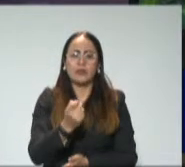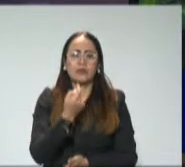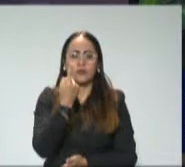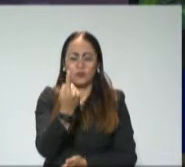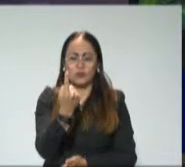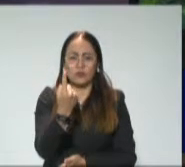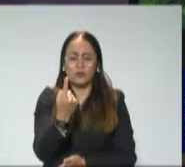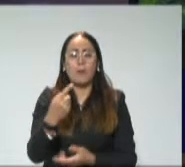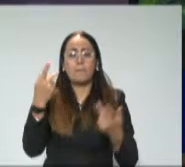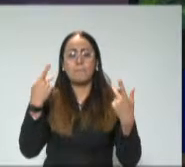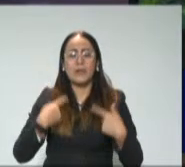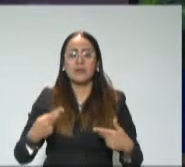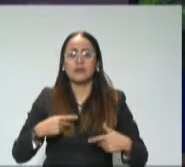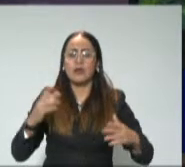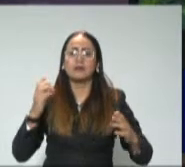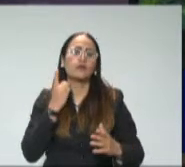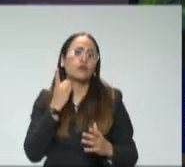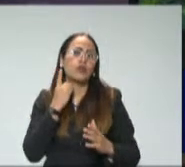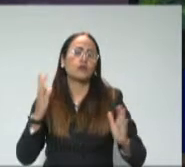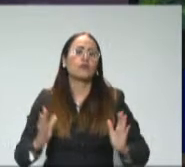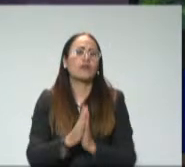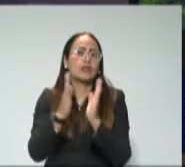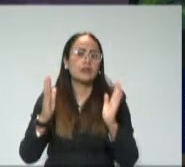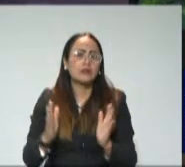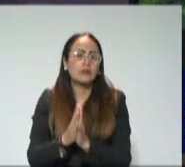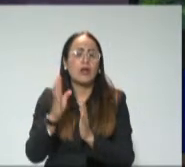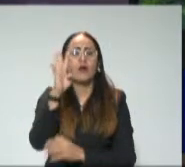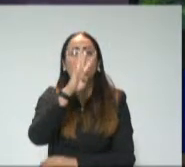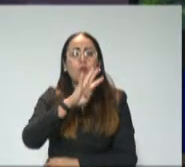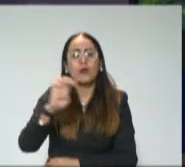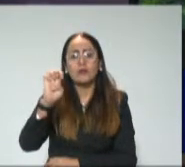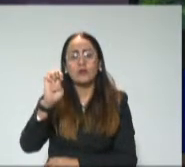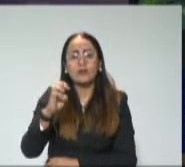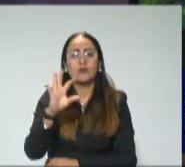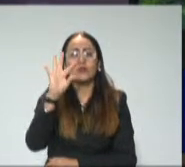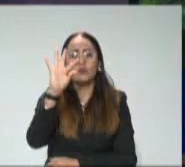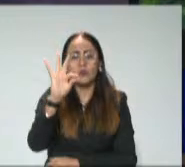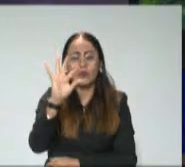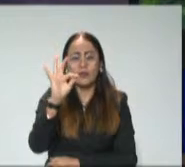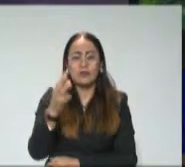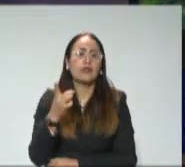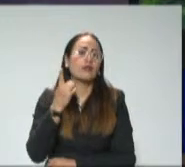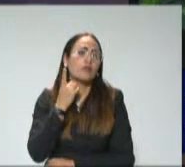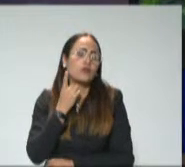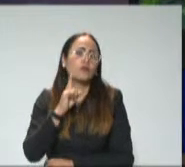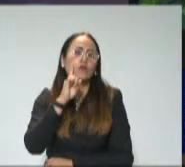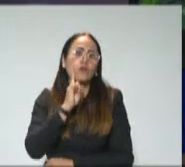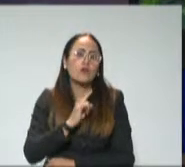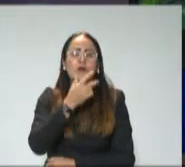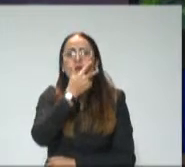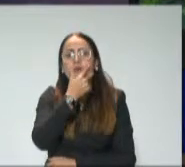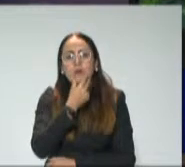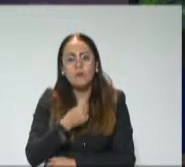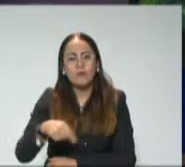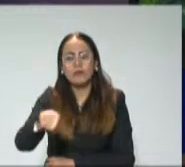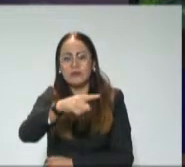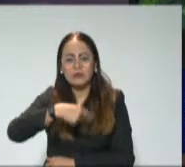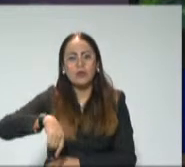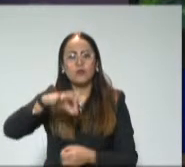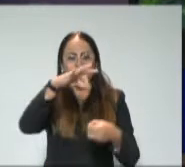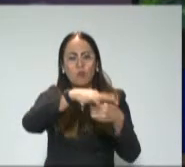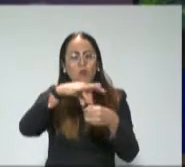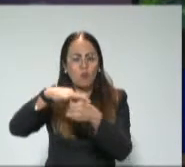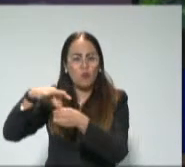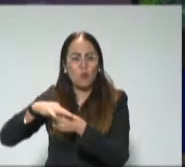y participaron más de 440 legisladores y legisladoras emitiendo su